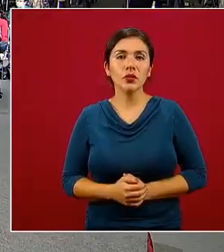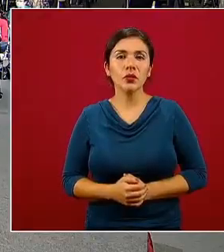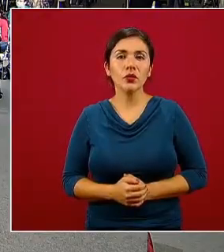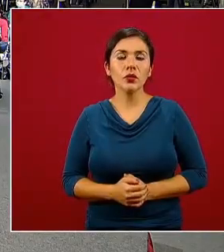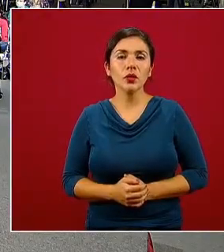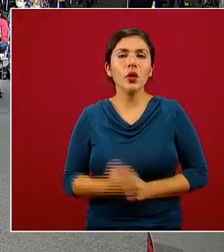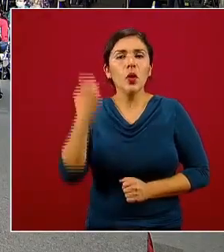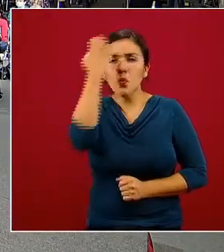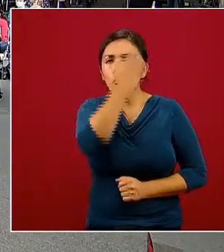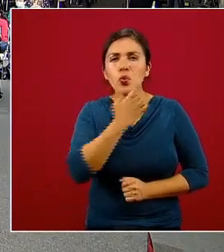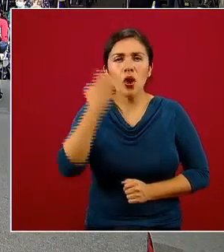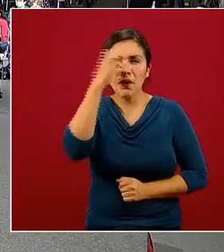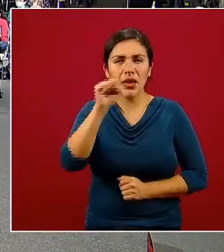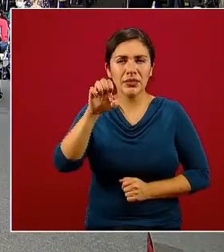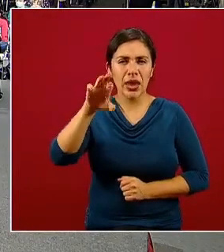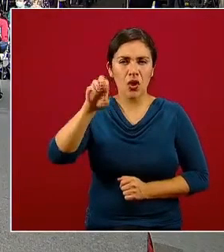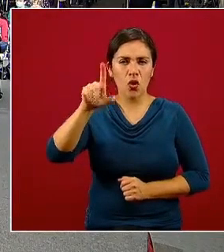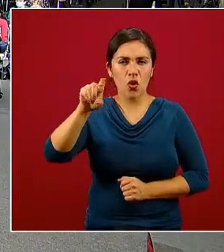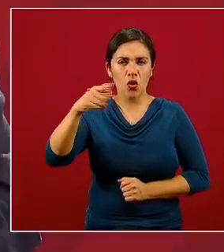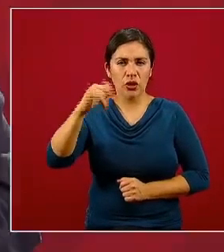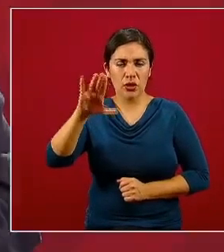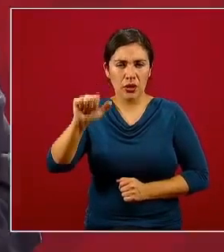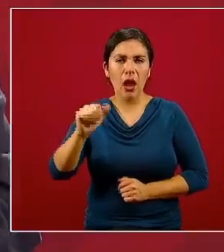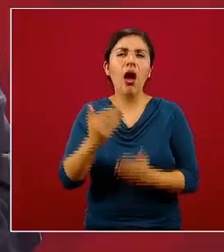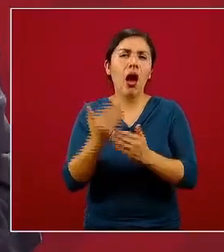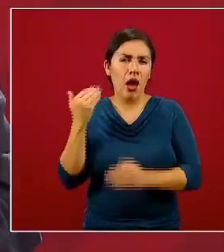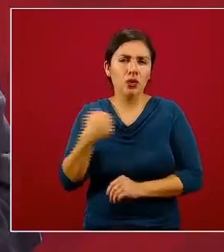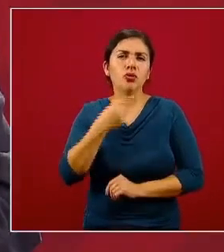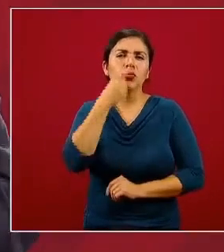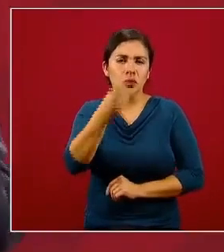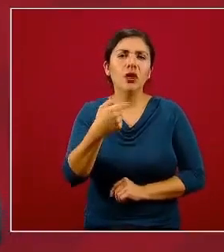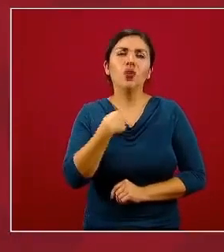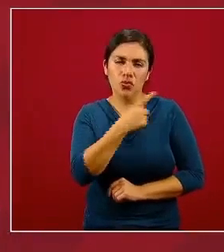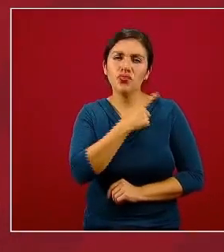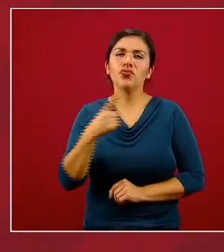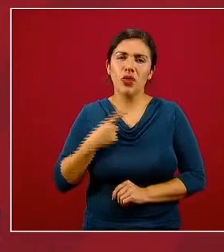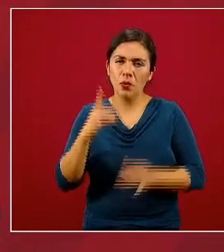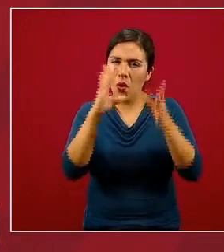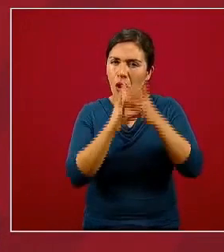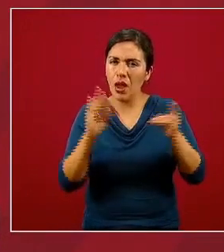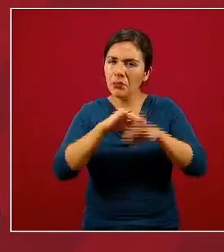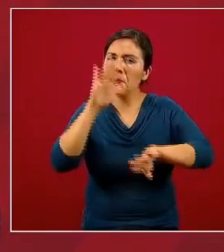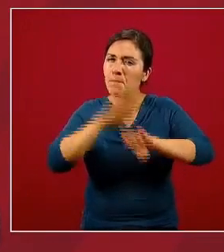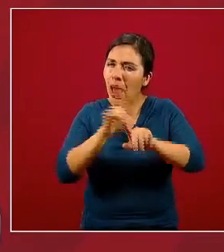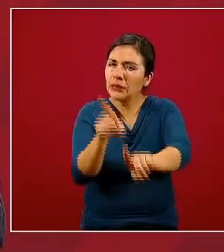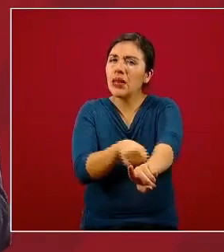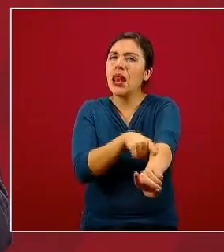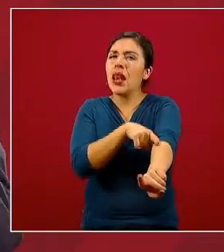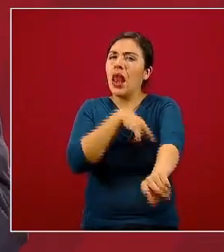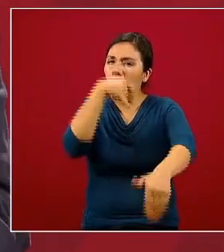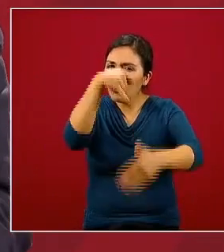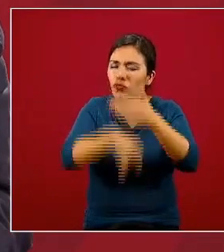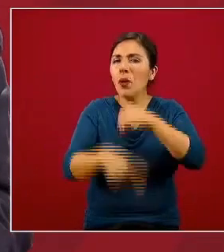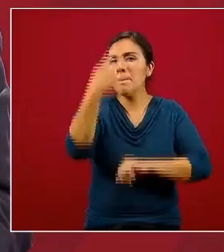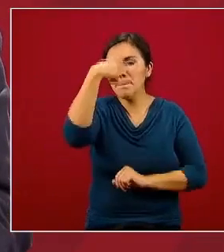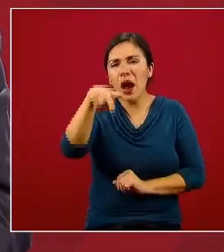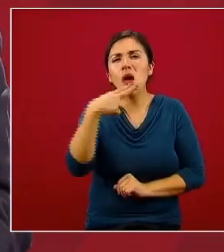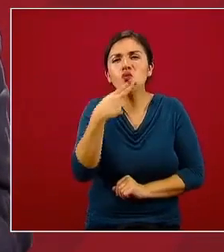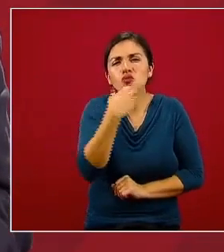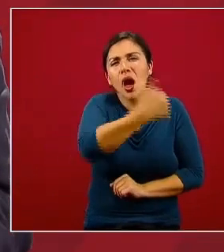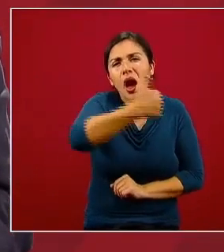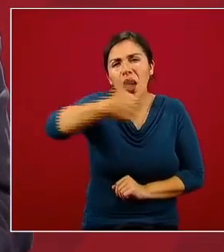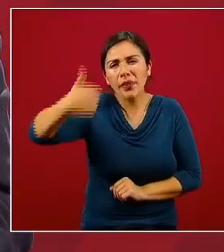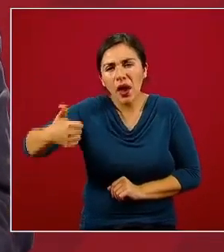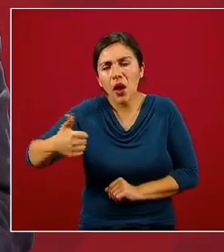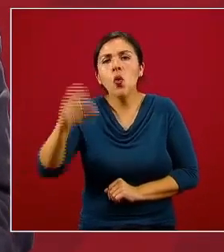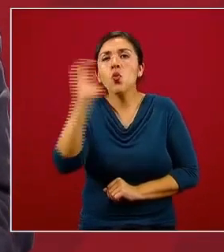Pruebas serológicas, lo que les propongo es, ya dije, sé que se las debo, una explicación amplia sobre para qué se usa cada prueba,